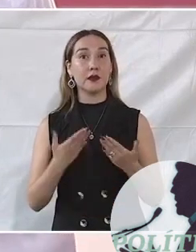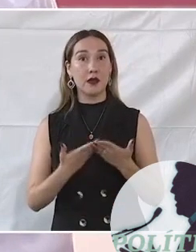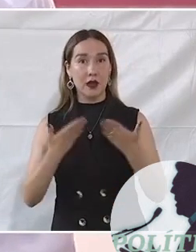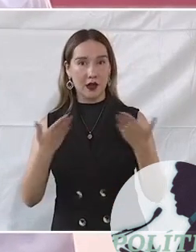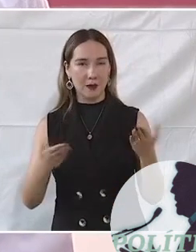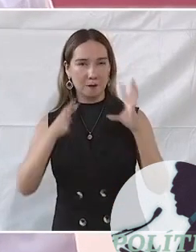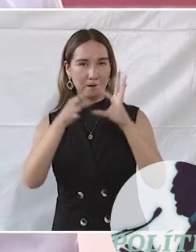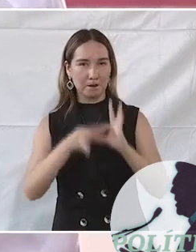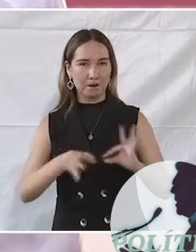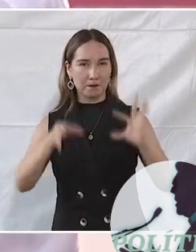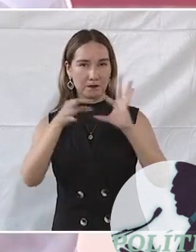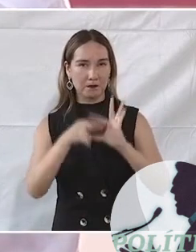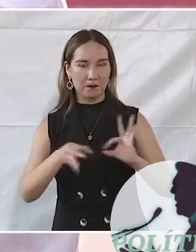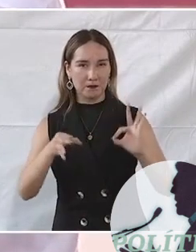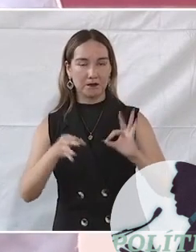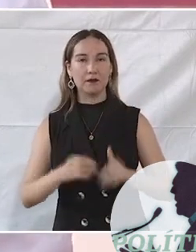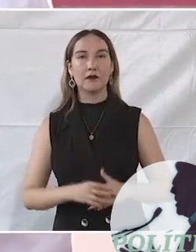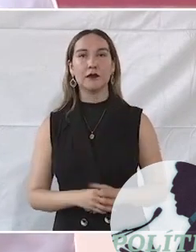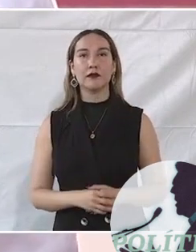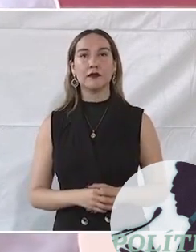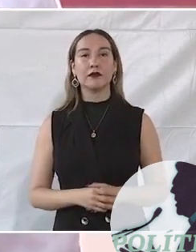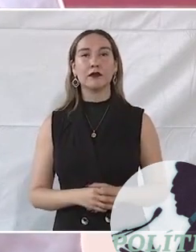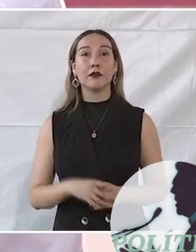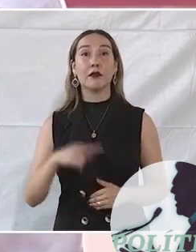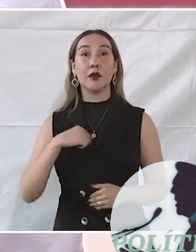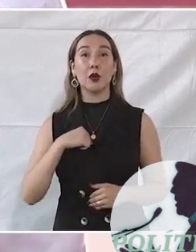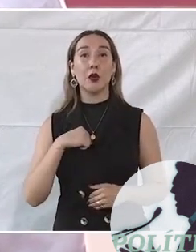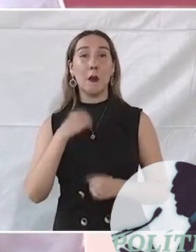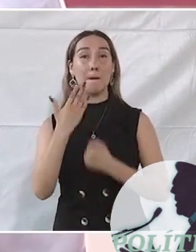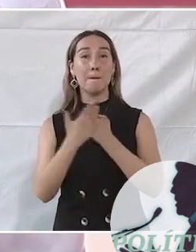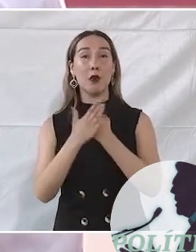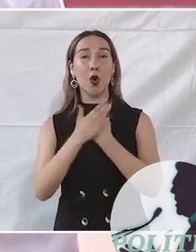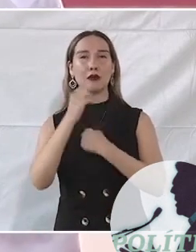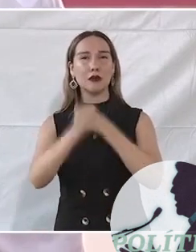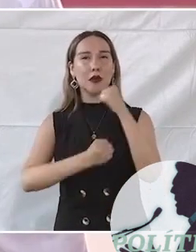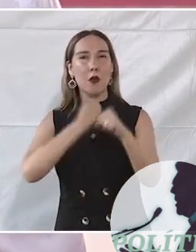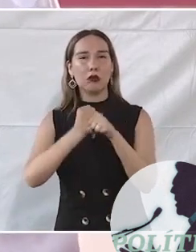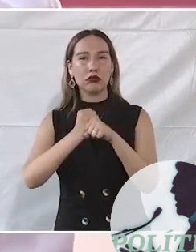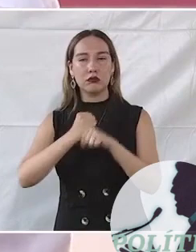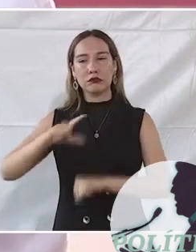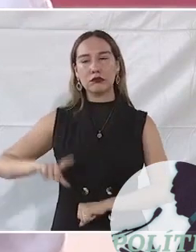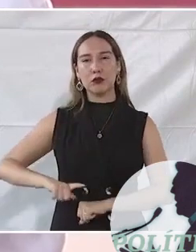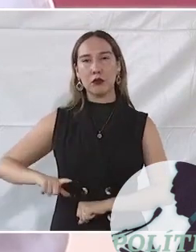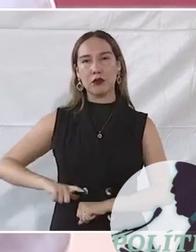yo ya voy a terminar mi ciclo.